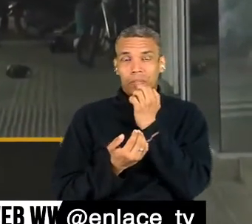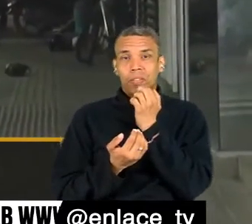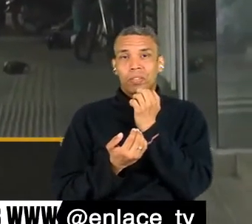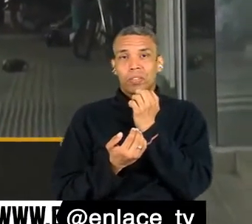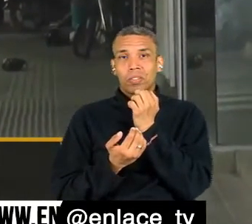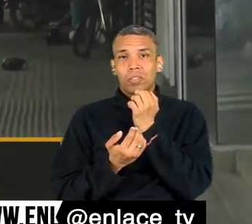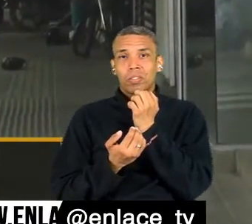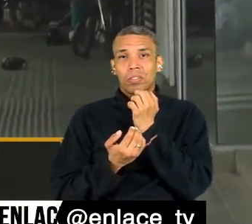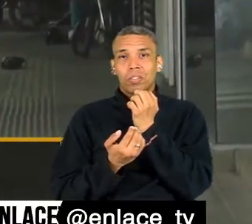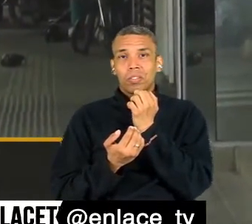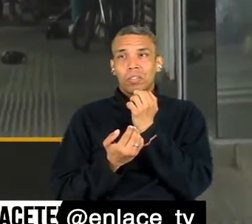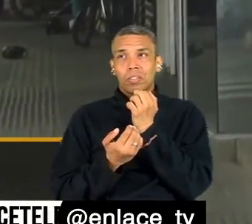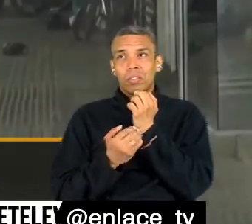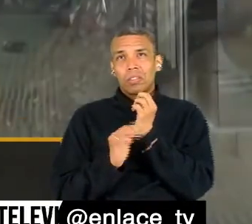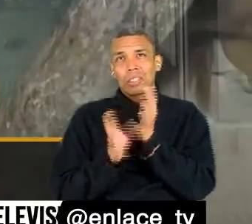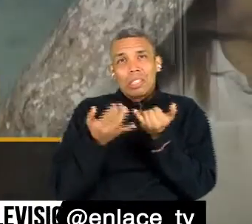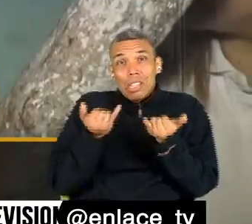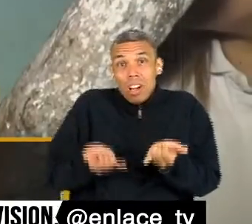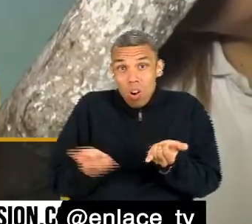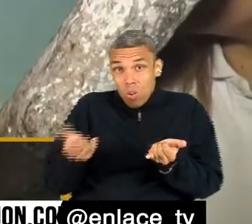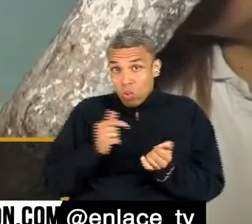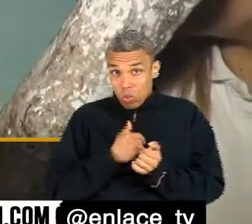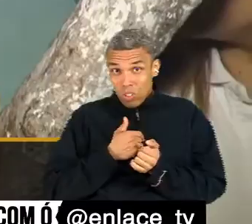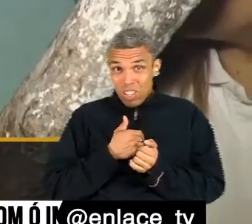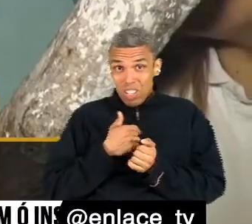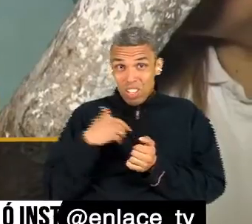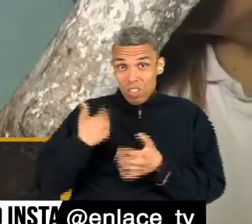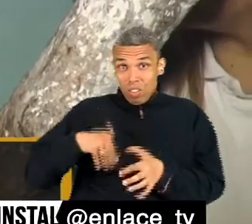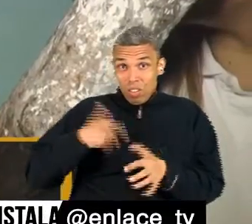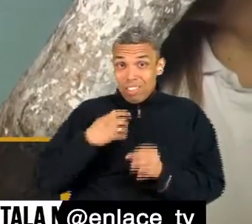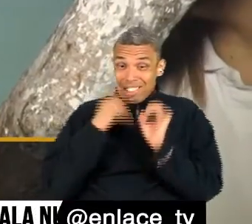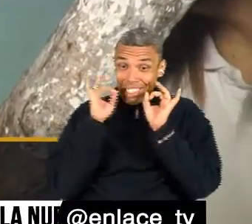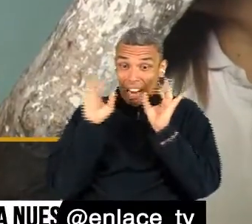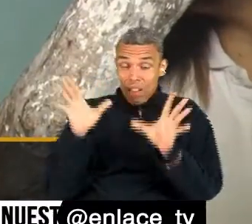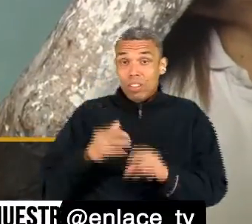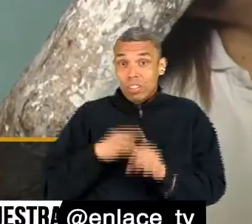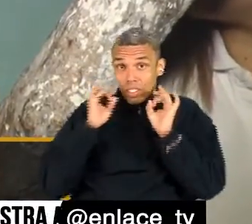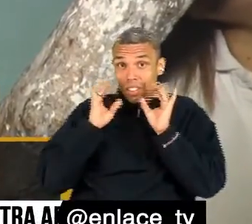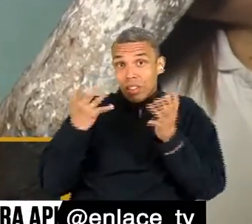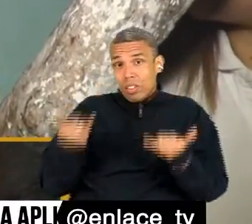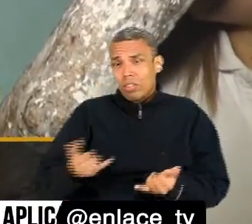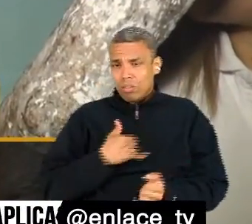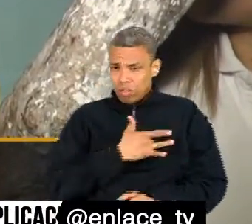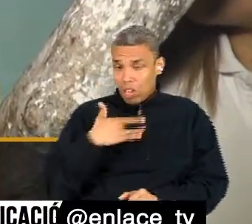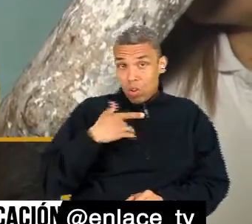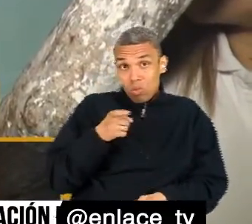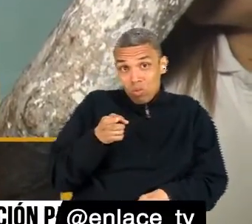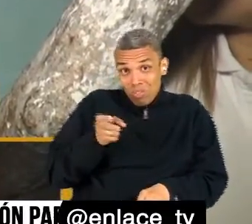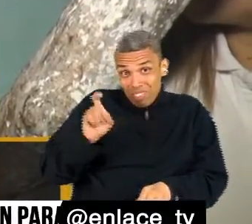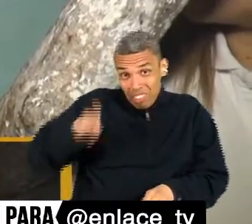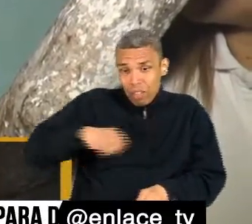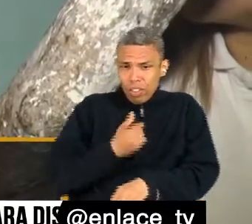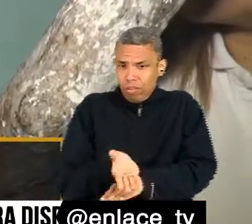más humillante para recibir su derecho a la salud. Porque si uno no viene hasta a esas horas, más bien